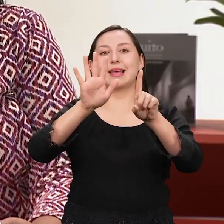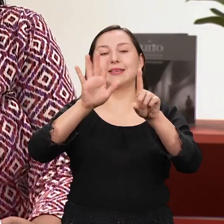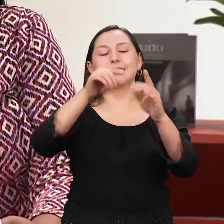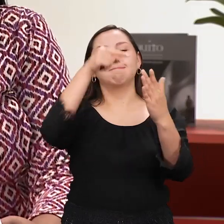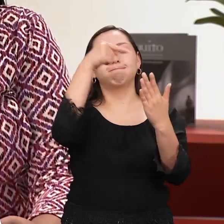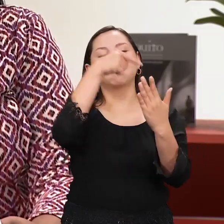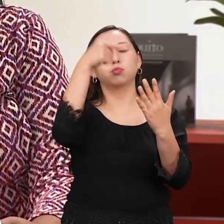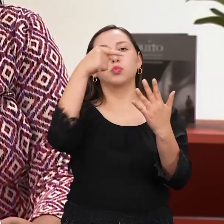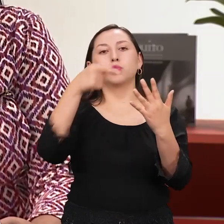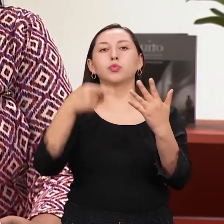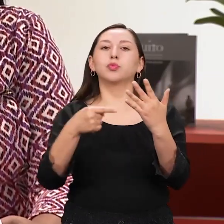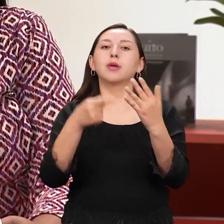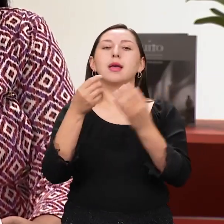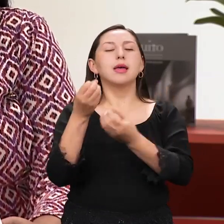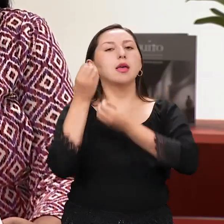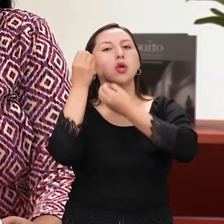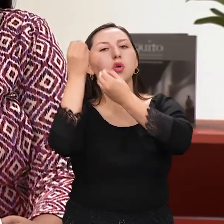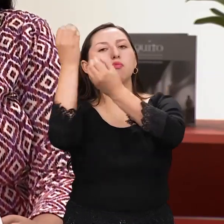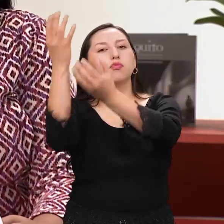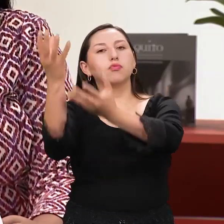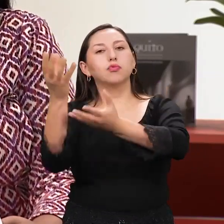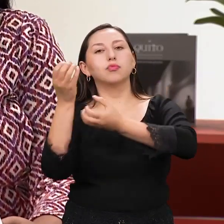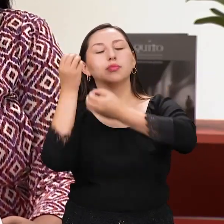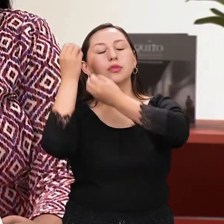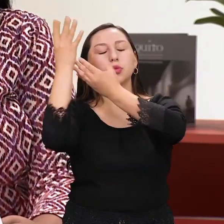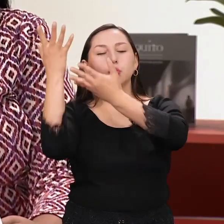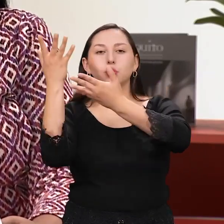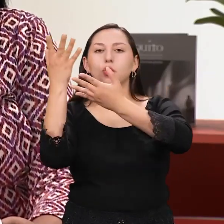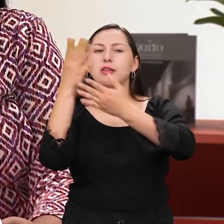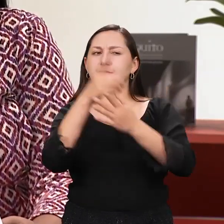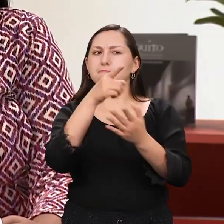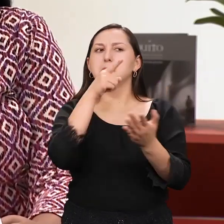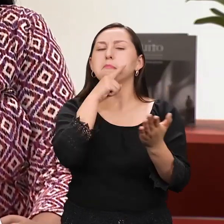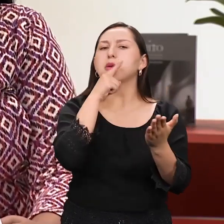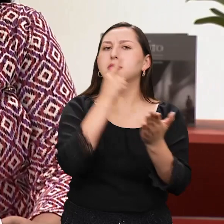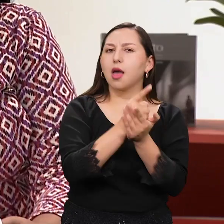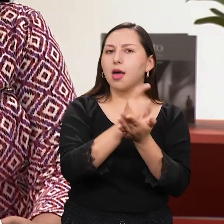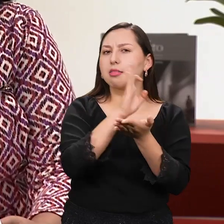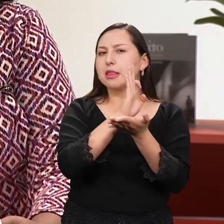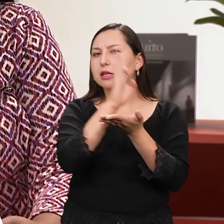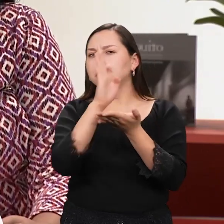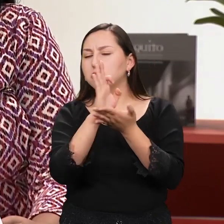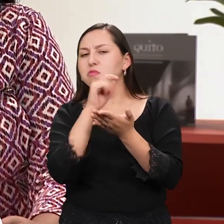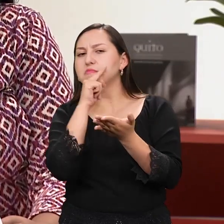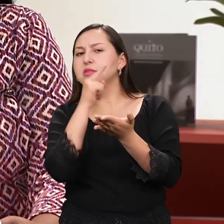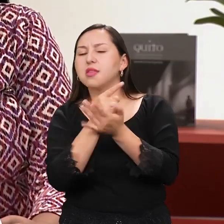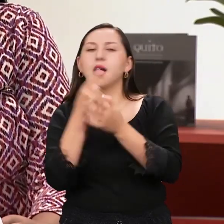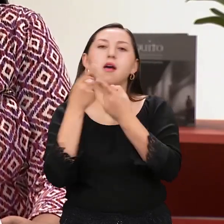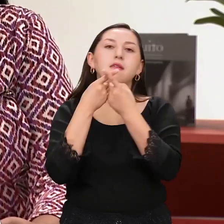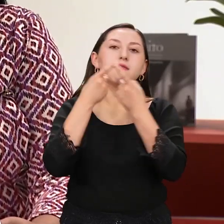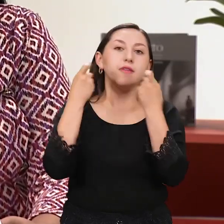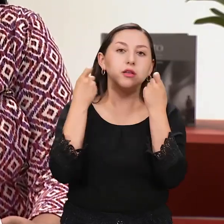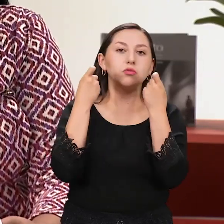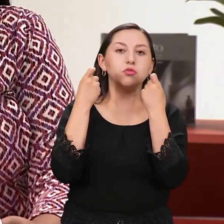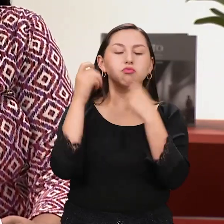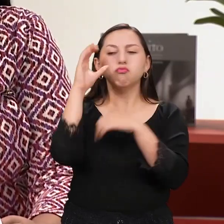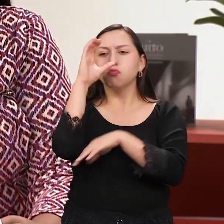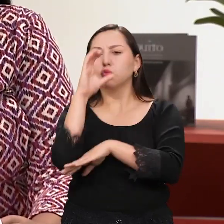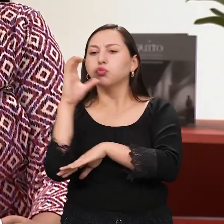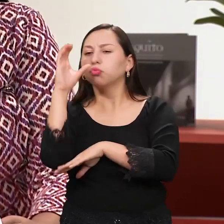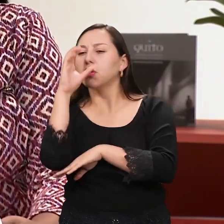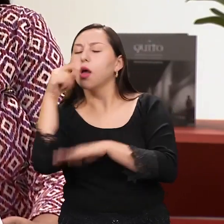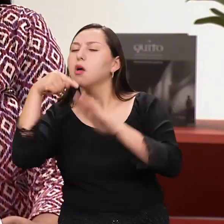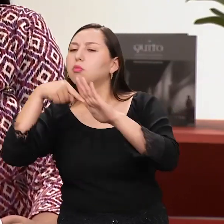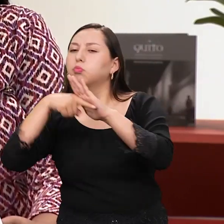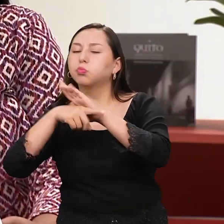partes de la información. Por un lado, cómo se manejan las fuentes, los testimonios, se hace un análisis axiológico de la